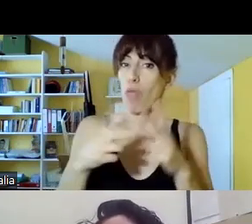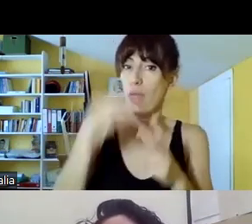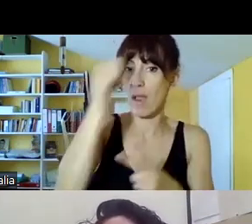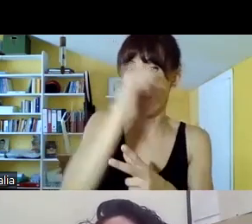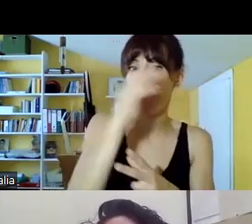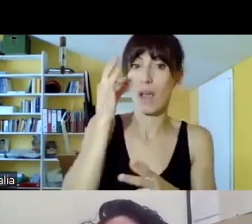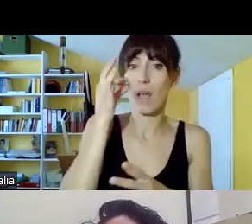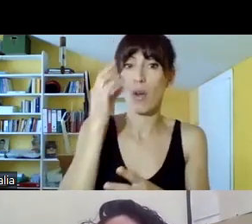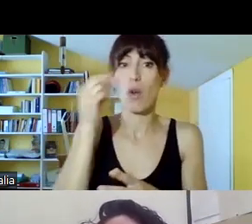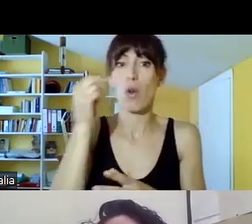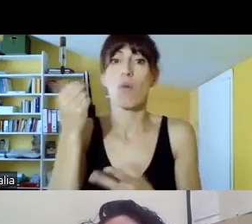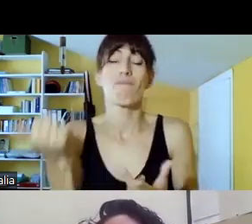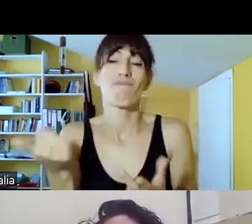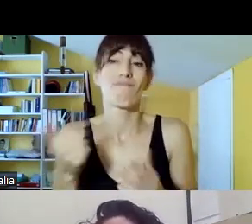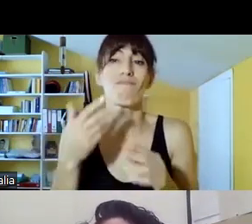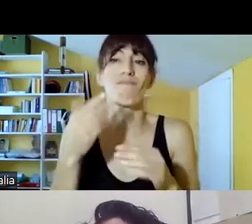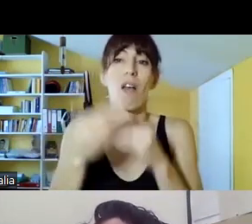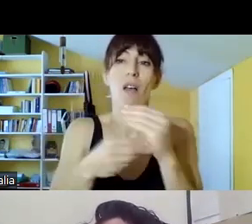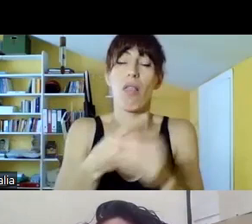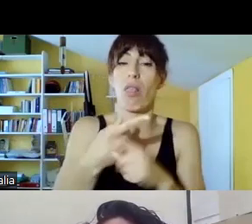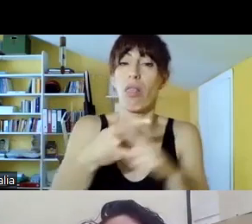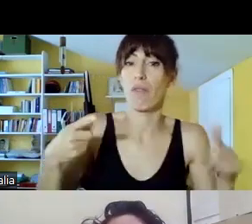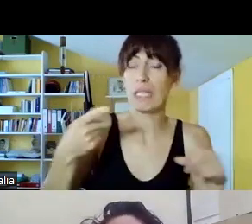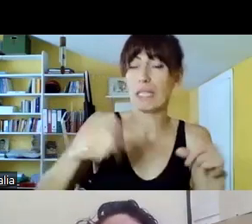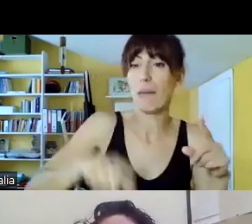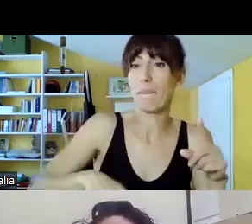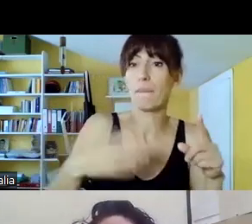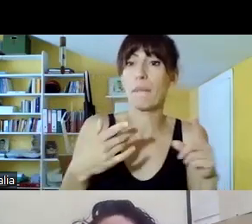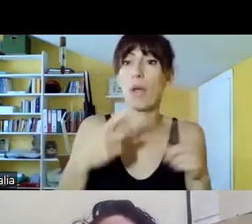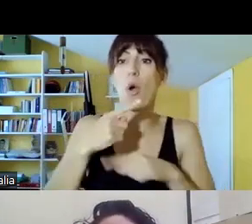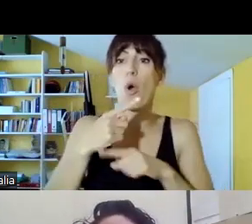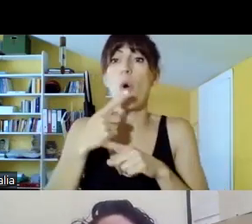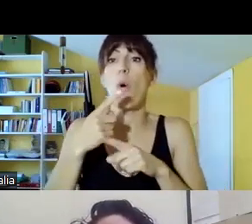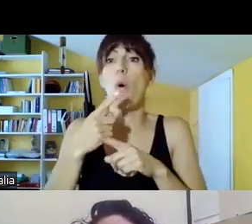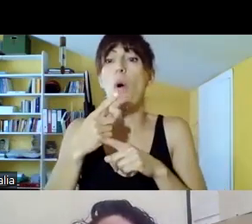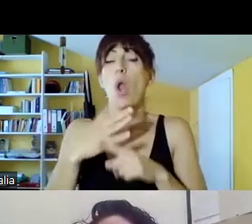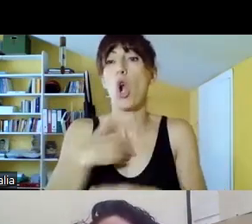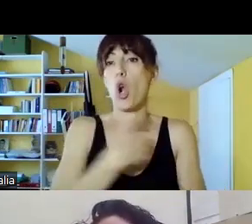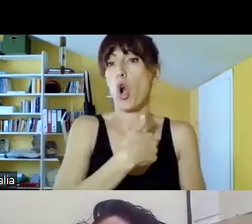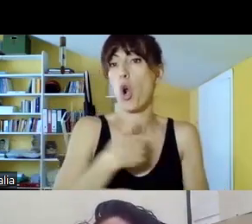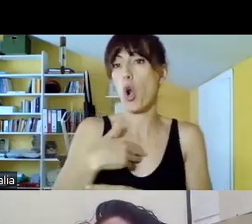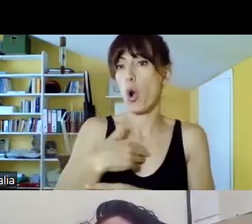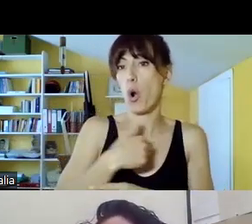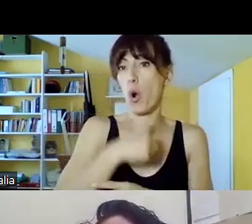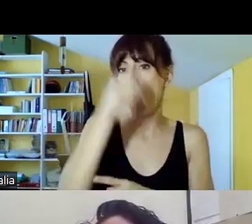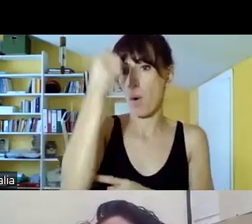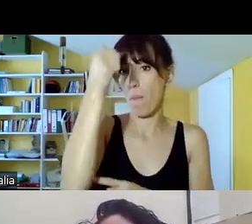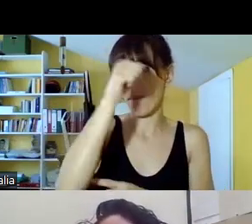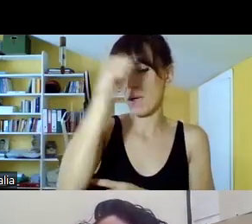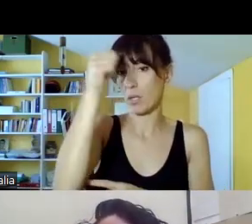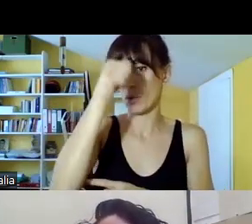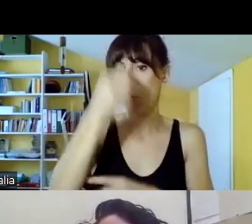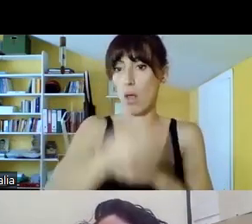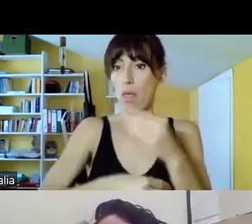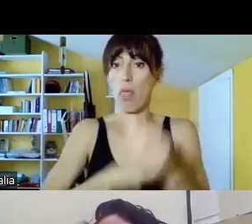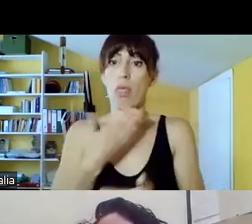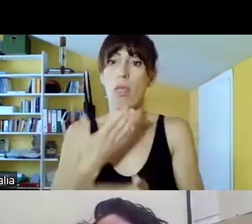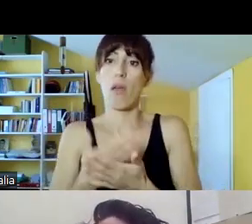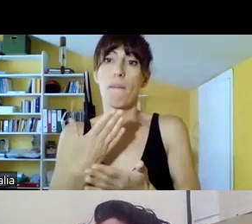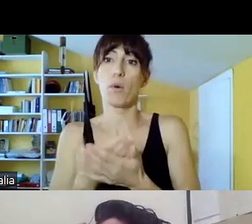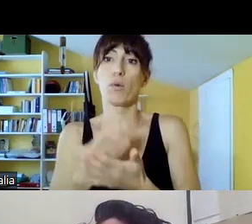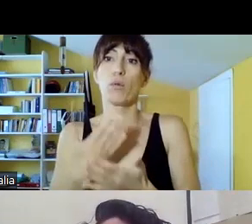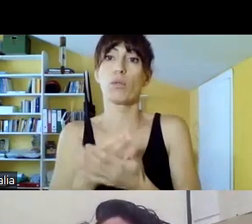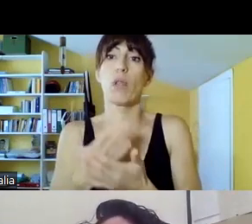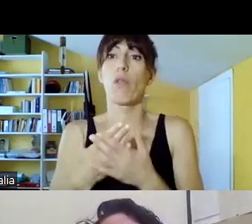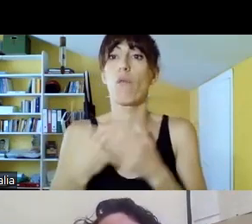mujeres. Así, por una parte, el desempeño del rol masculino hegemónico, que consiste en la demostración de